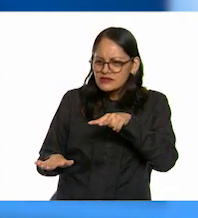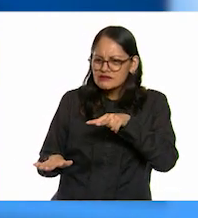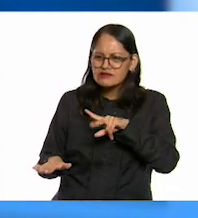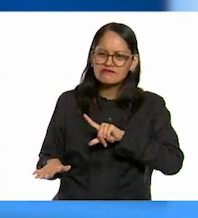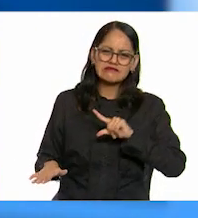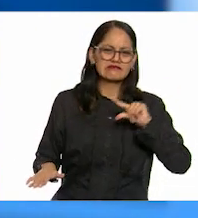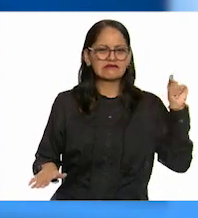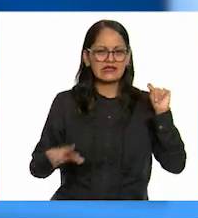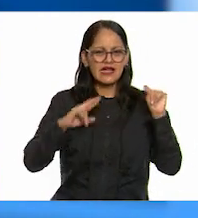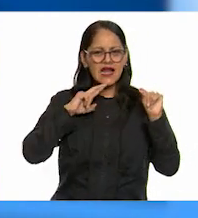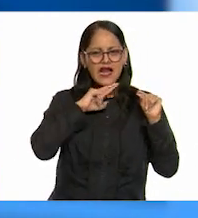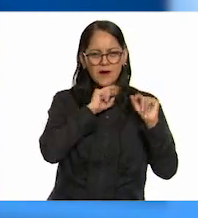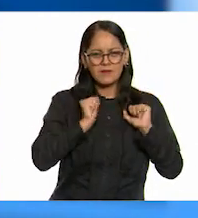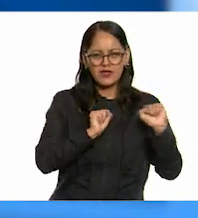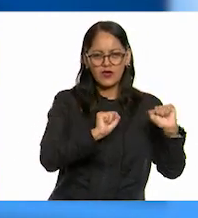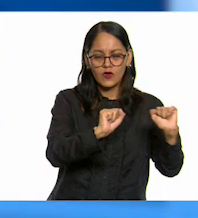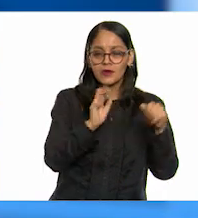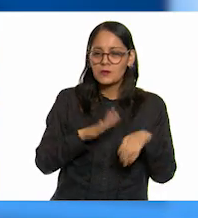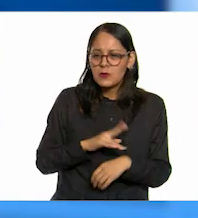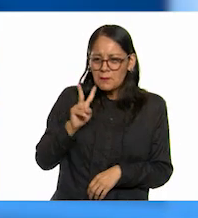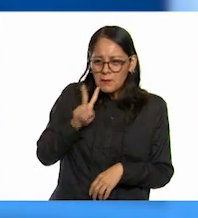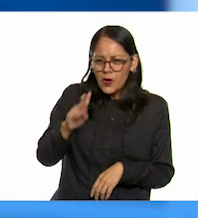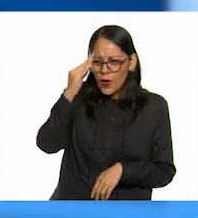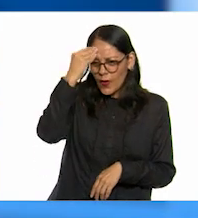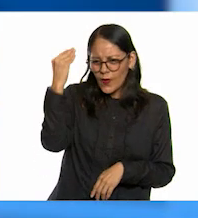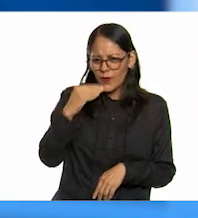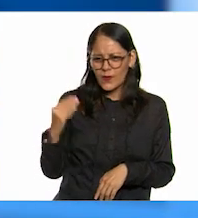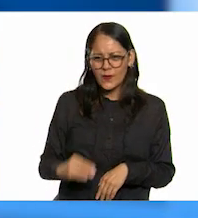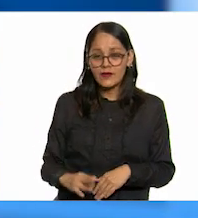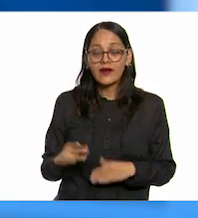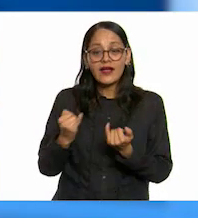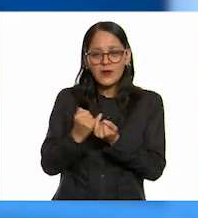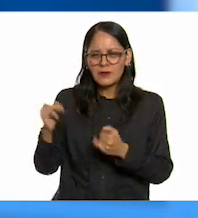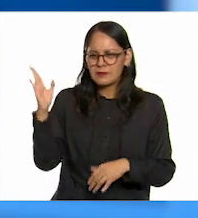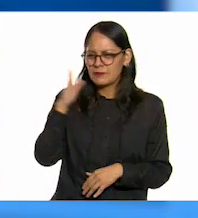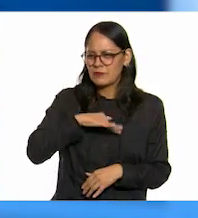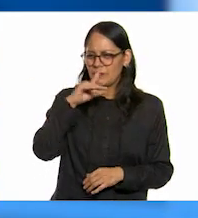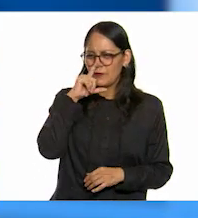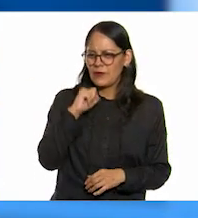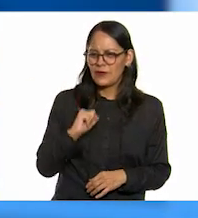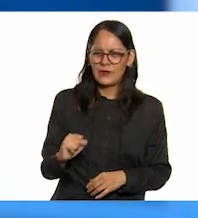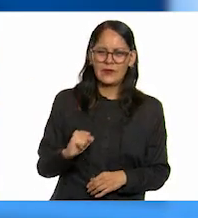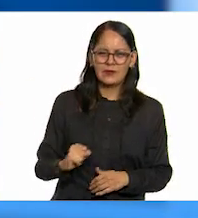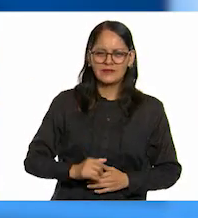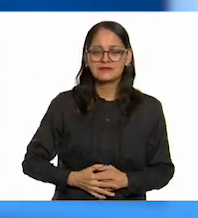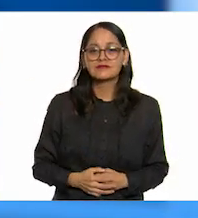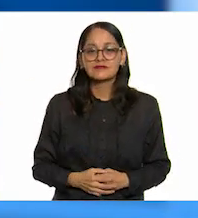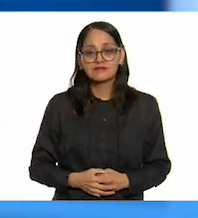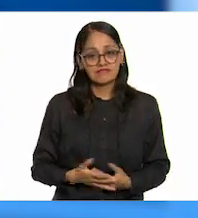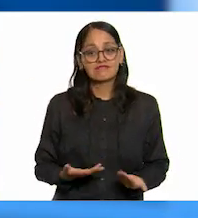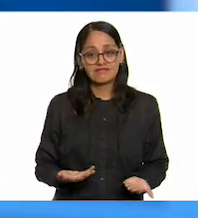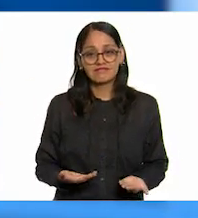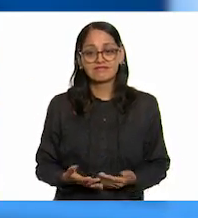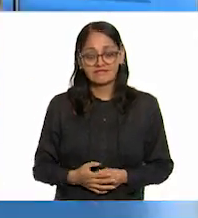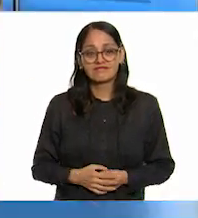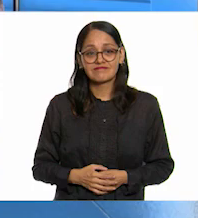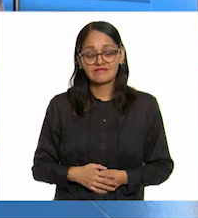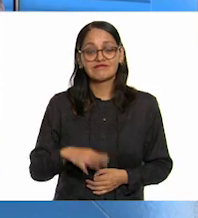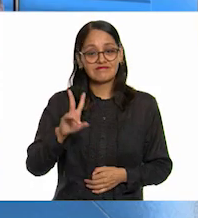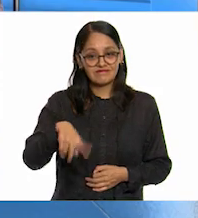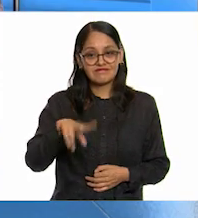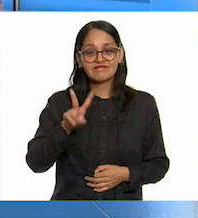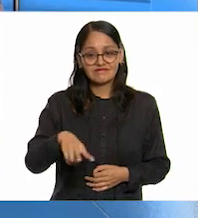alejo de ella corriendo porque se veía horrible y tenía un olor desagradable. Oh,